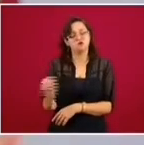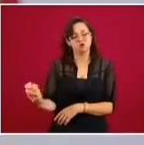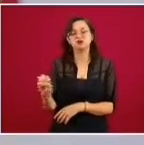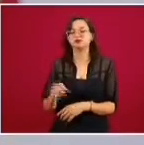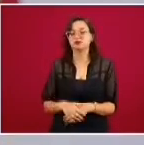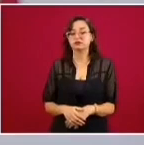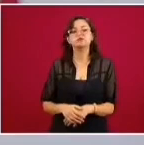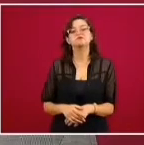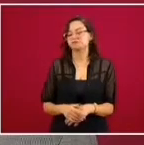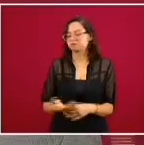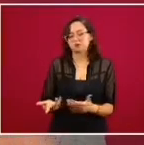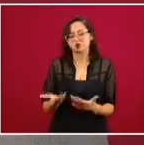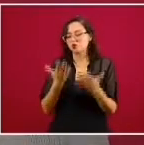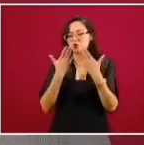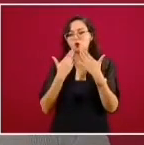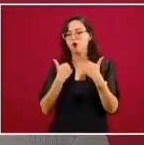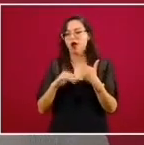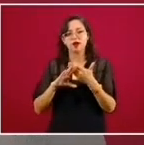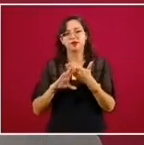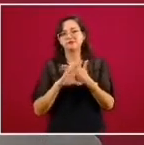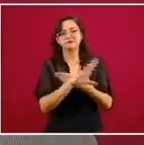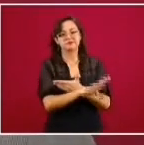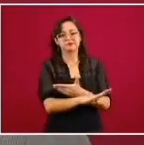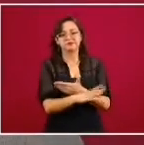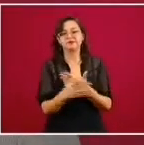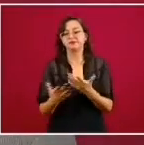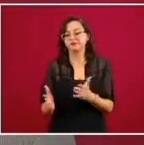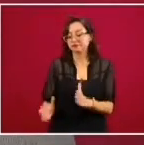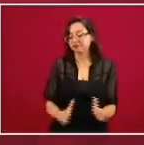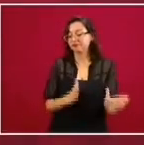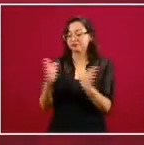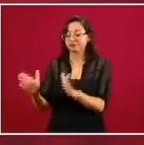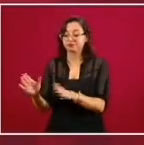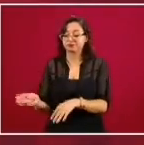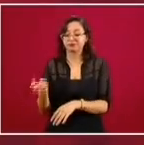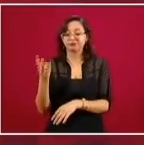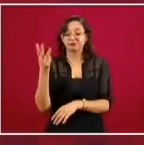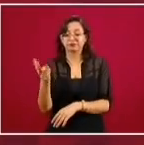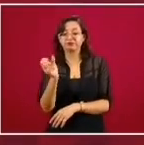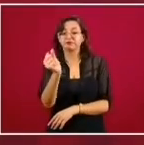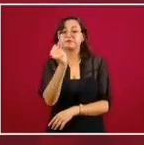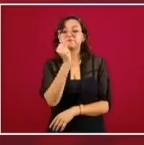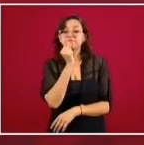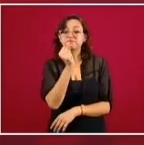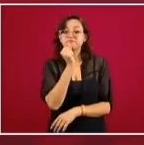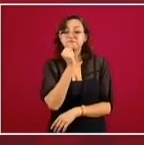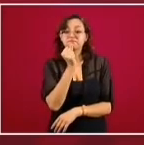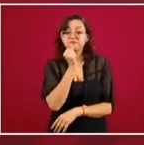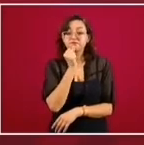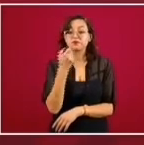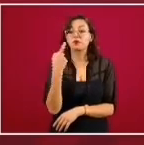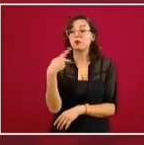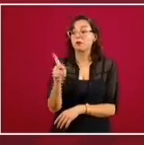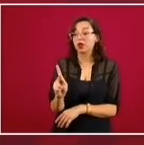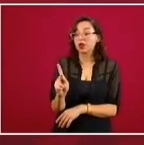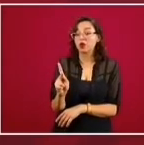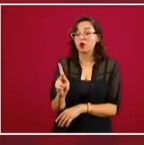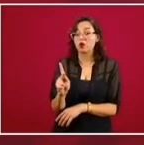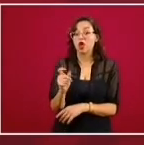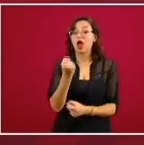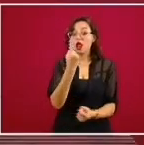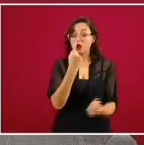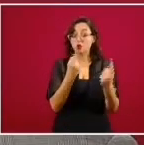de forma generalizada, pero hemos dicho que, dada la intensidad de transmisión, existen zonas que hay que tratar como